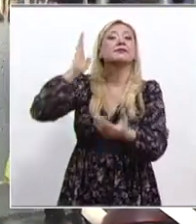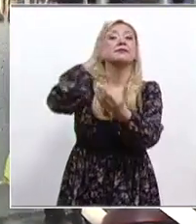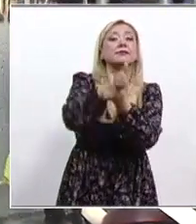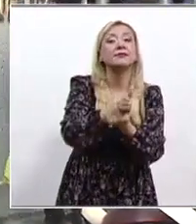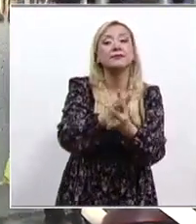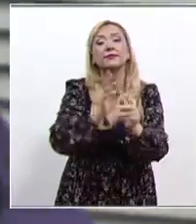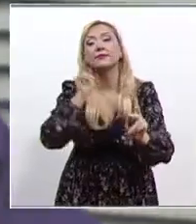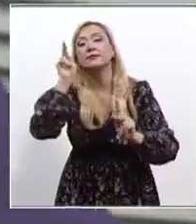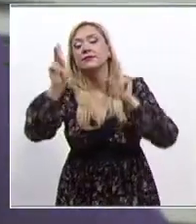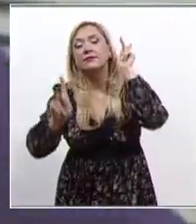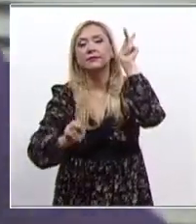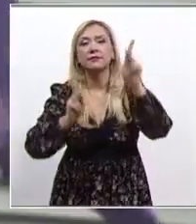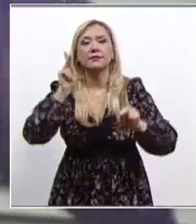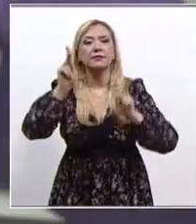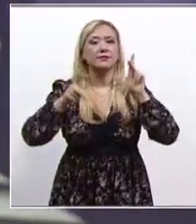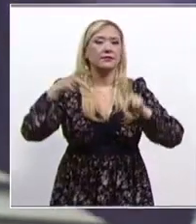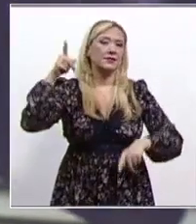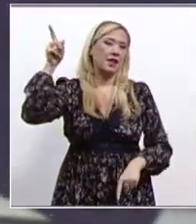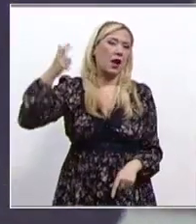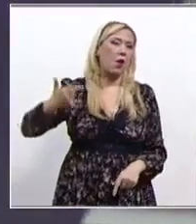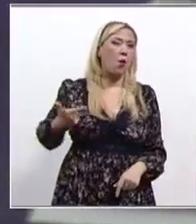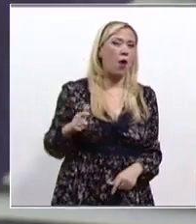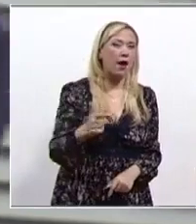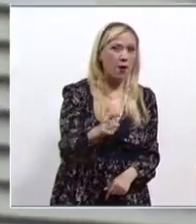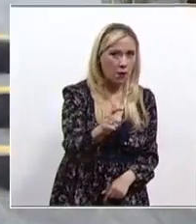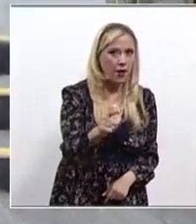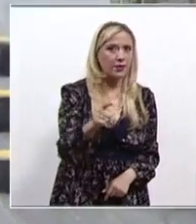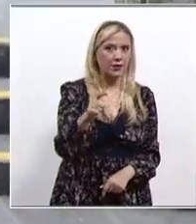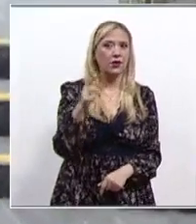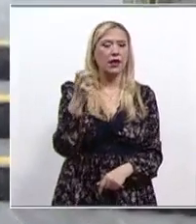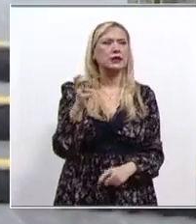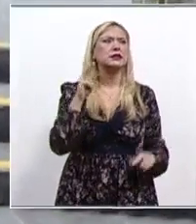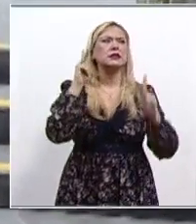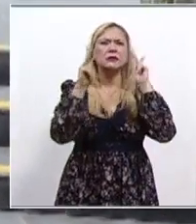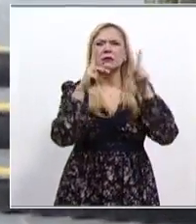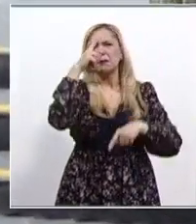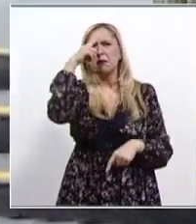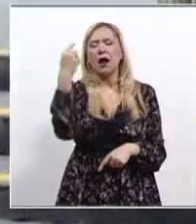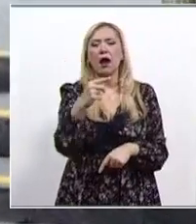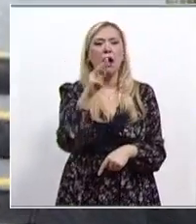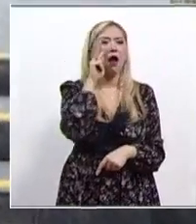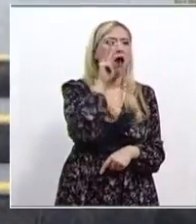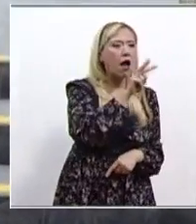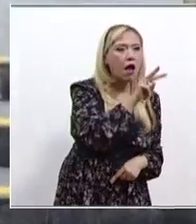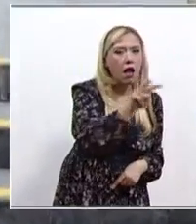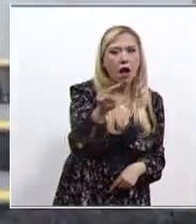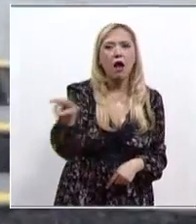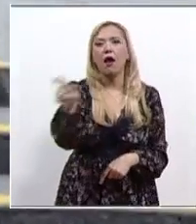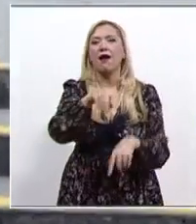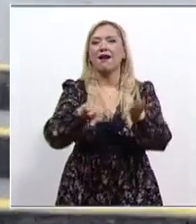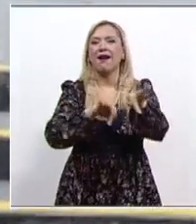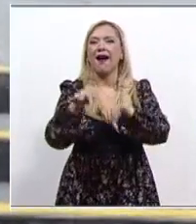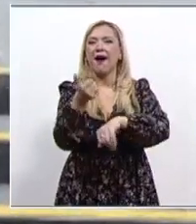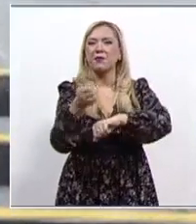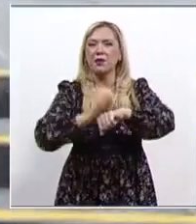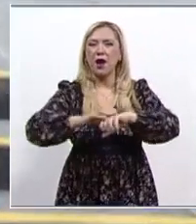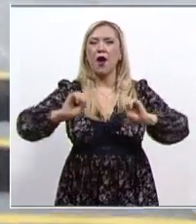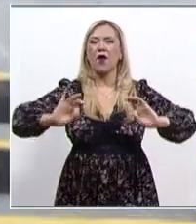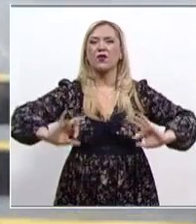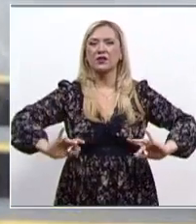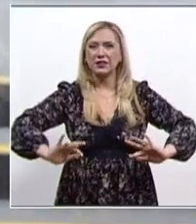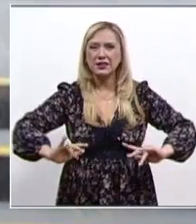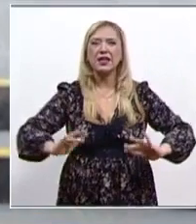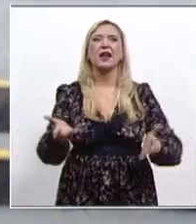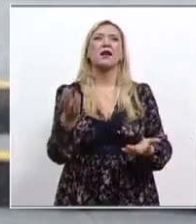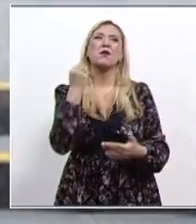la delegación de dicha institución en Guanajuato. La visita tuvo como fin escuchar las inquietudes del personal administrativo y defensoras